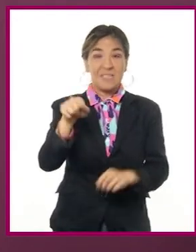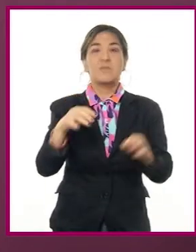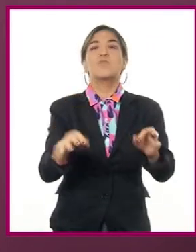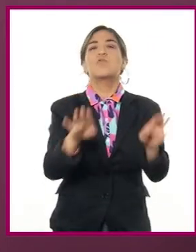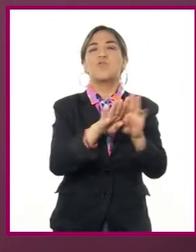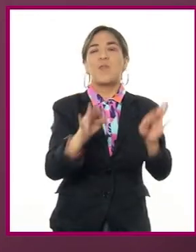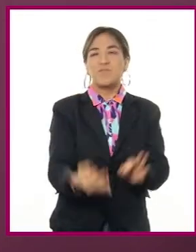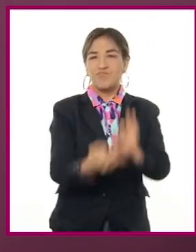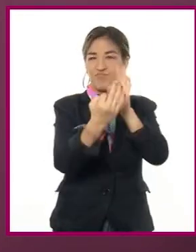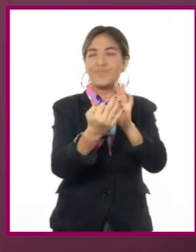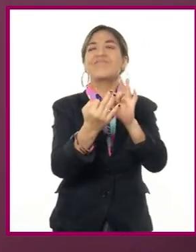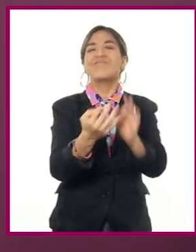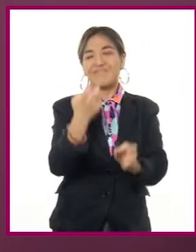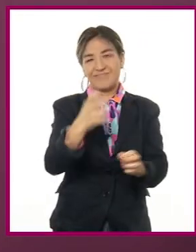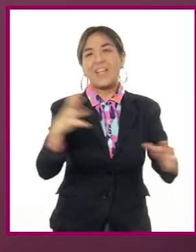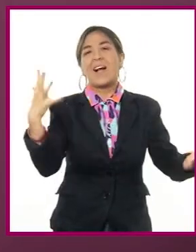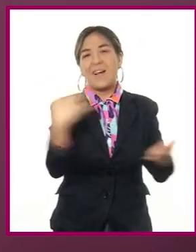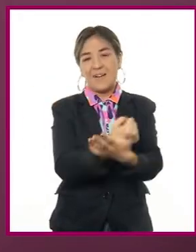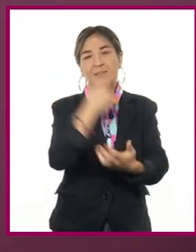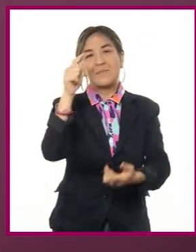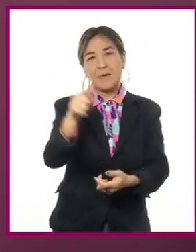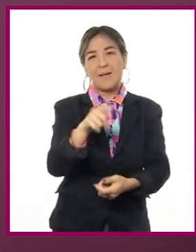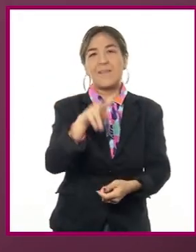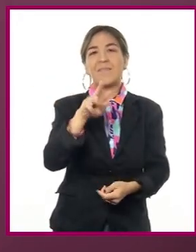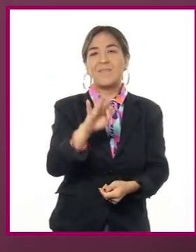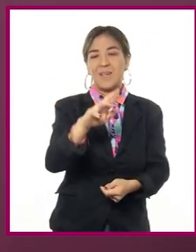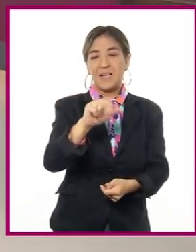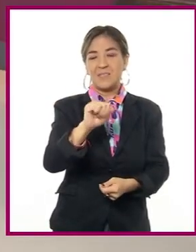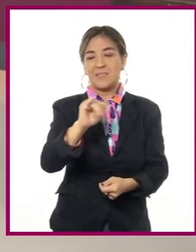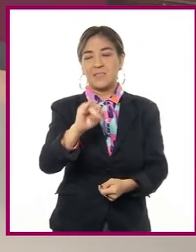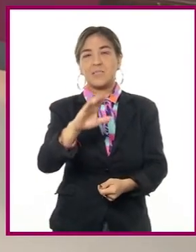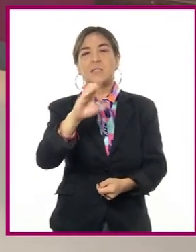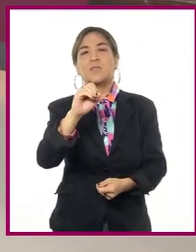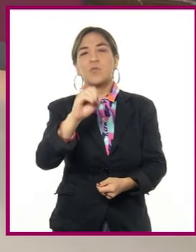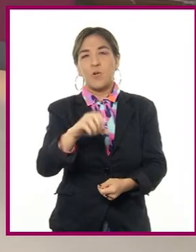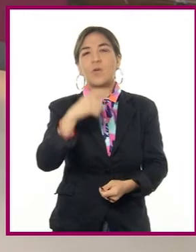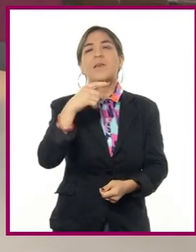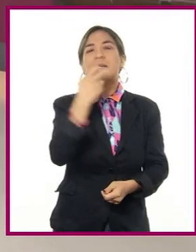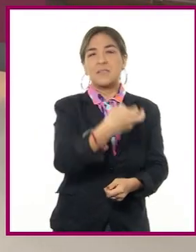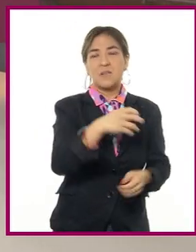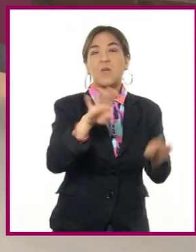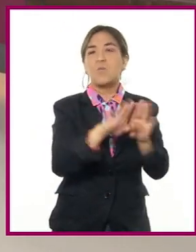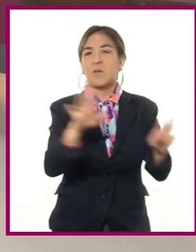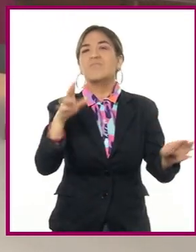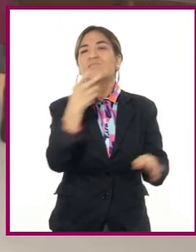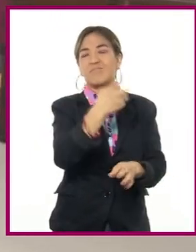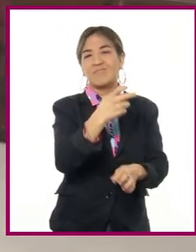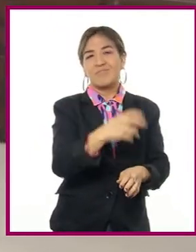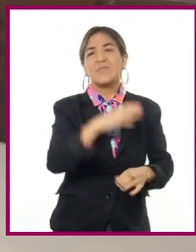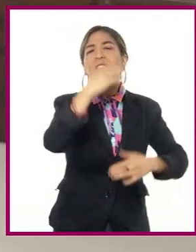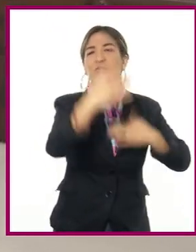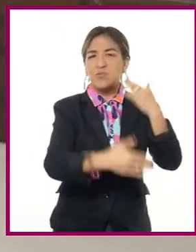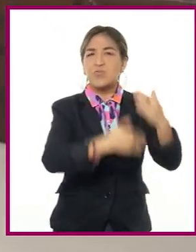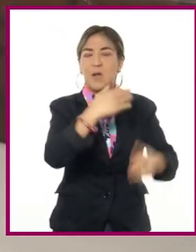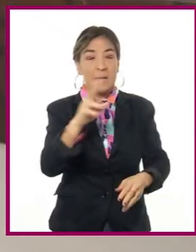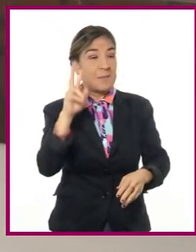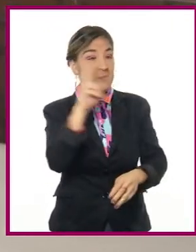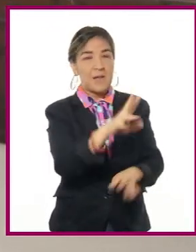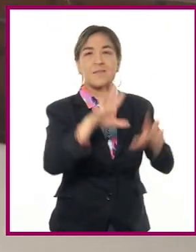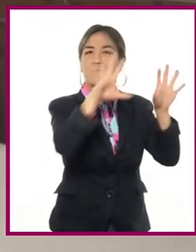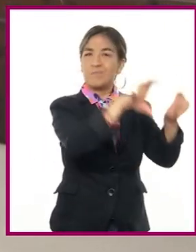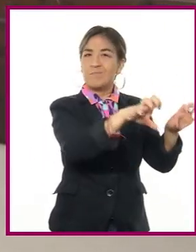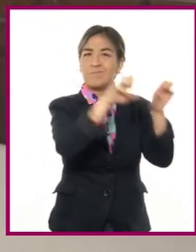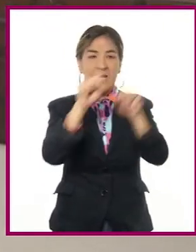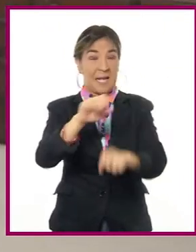se estableció la dictadura del general Francisco Franco. Las fuerzas vencedoras persiguieron, encarcelaron y fusilaron a